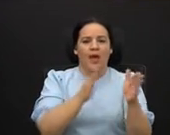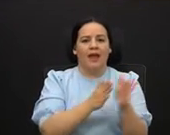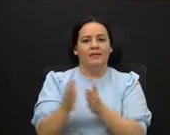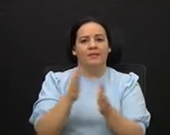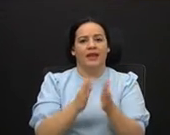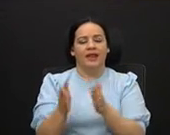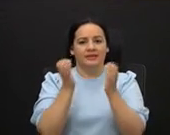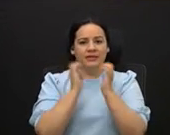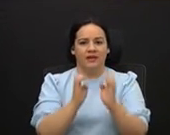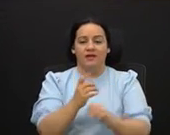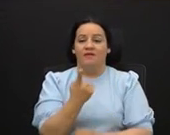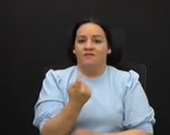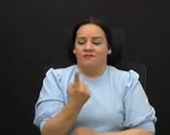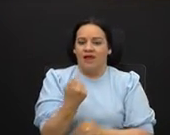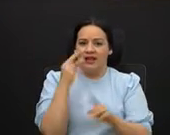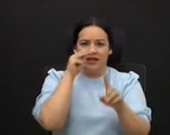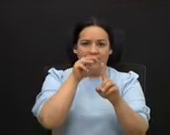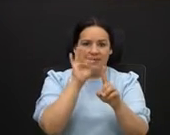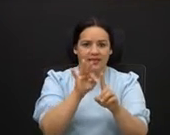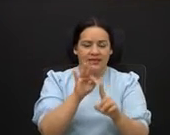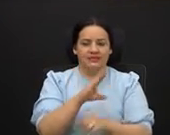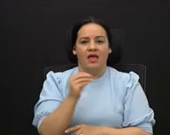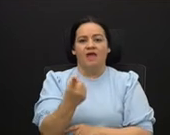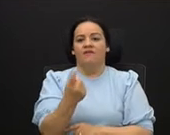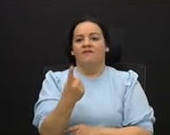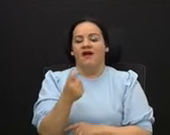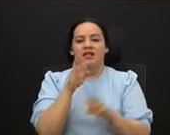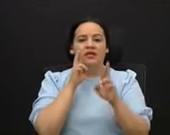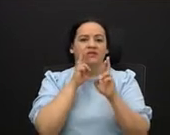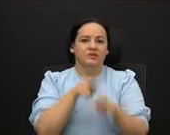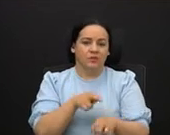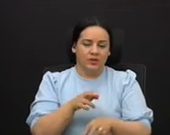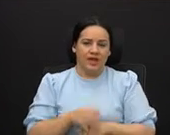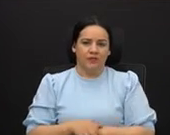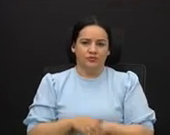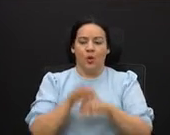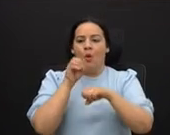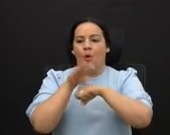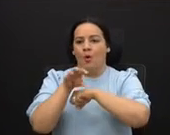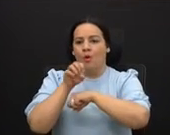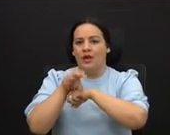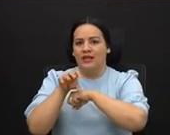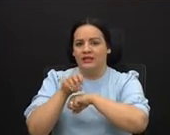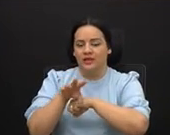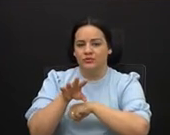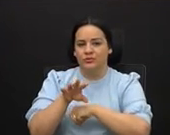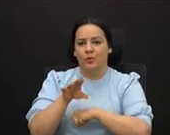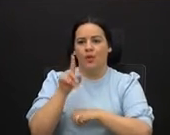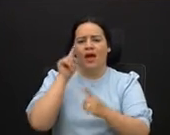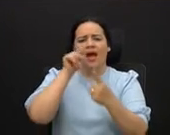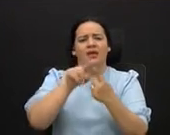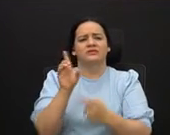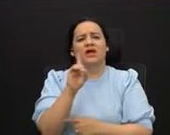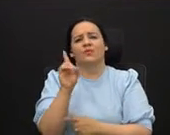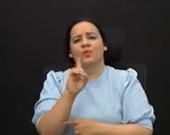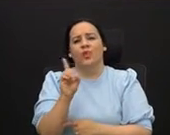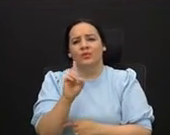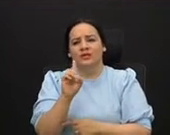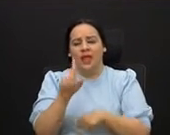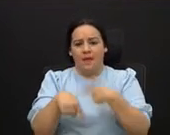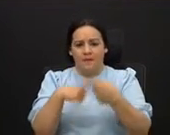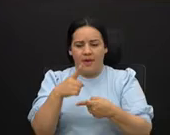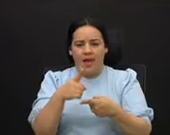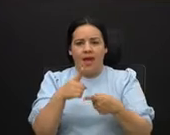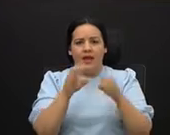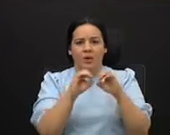estratégico, falta de metas, falta de resultados y orientación hacia dónde va la organización,